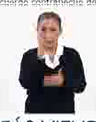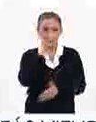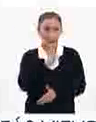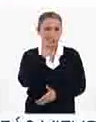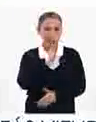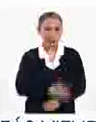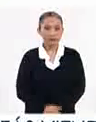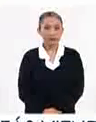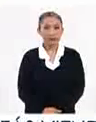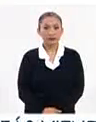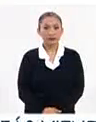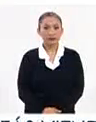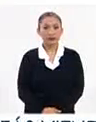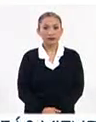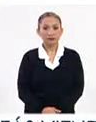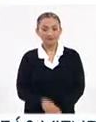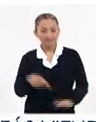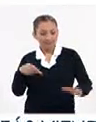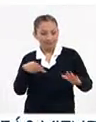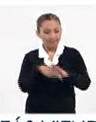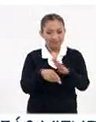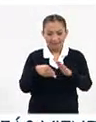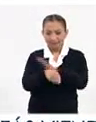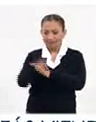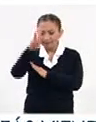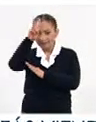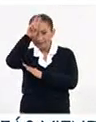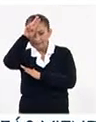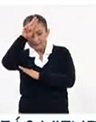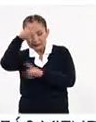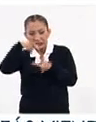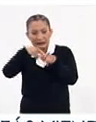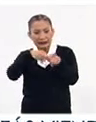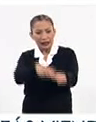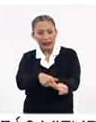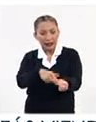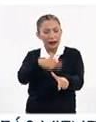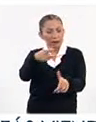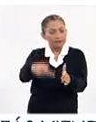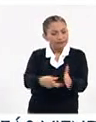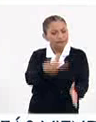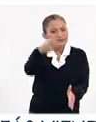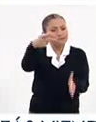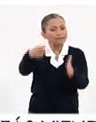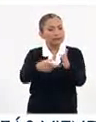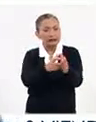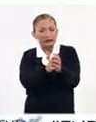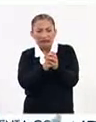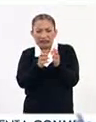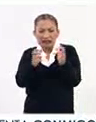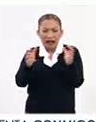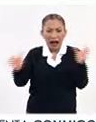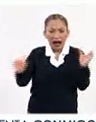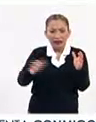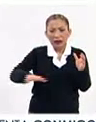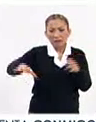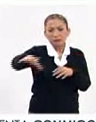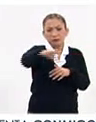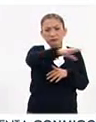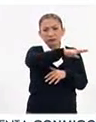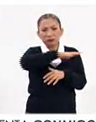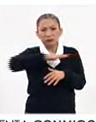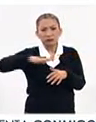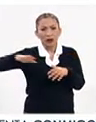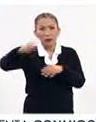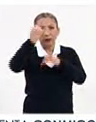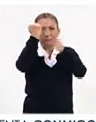muestra. La matanza de hormigas continúa, incesante, suntuosa, desplegada en las orillas de un